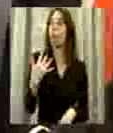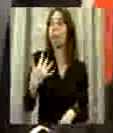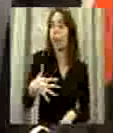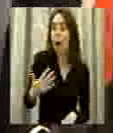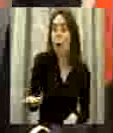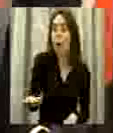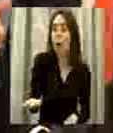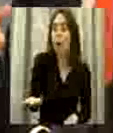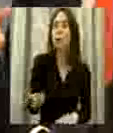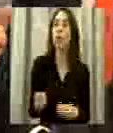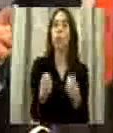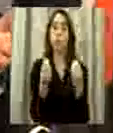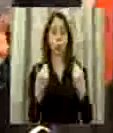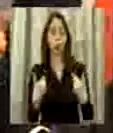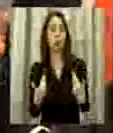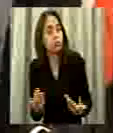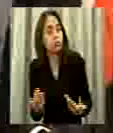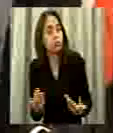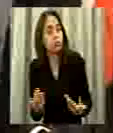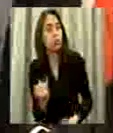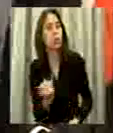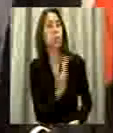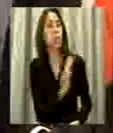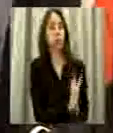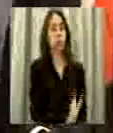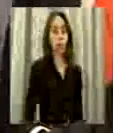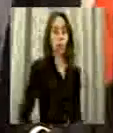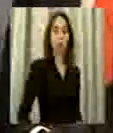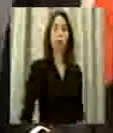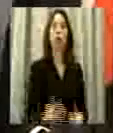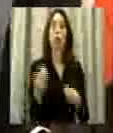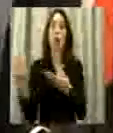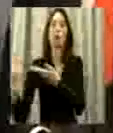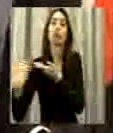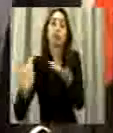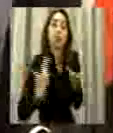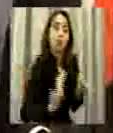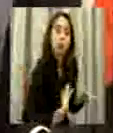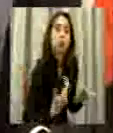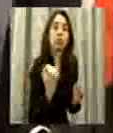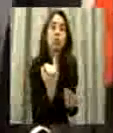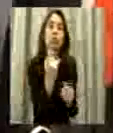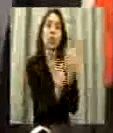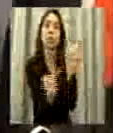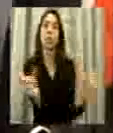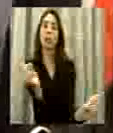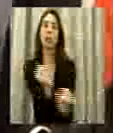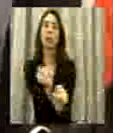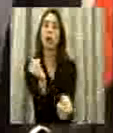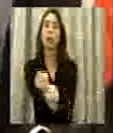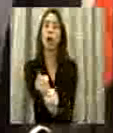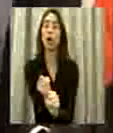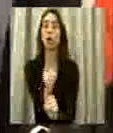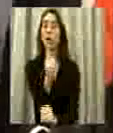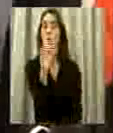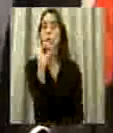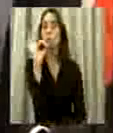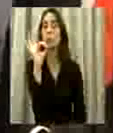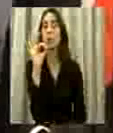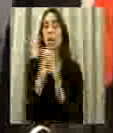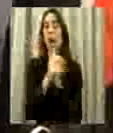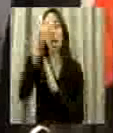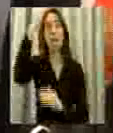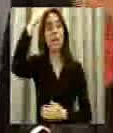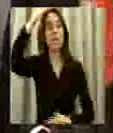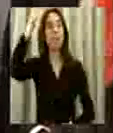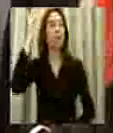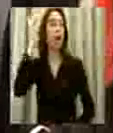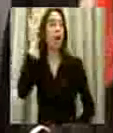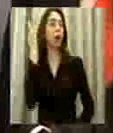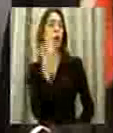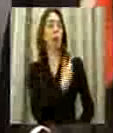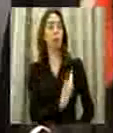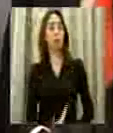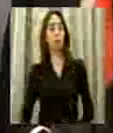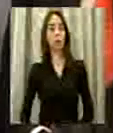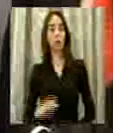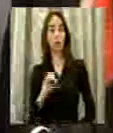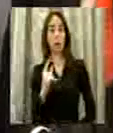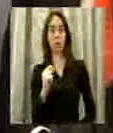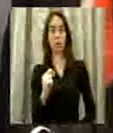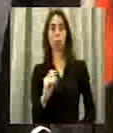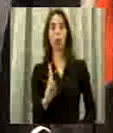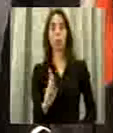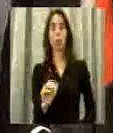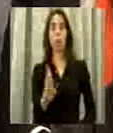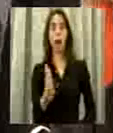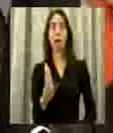por supuesto que ha habido buena disposición del gobierno, pero también hemos tenido buena disposición de los trabajadores, y en particular el liderazgo de su presidenta, la presidenta de la CUT,